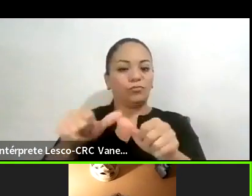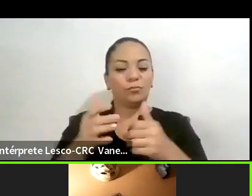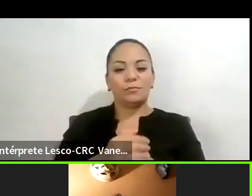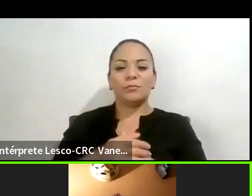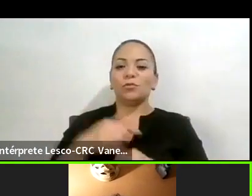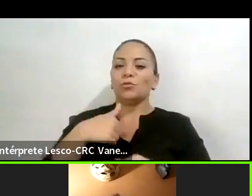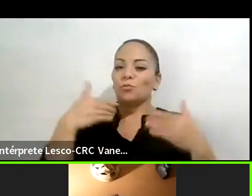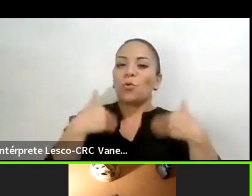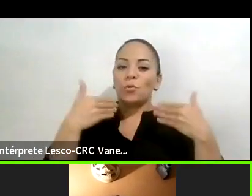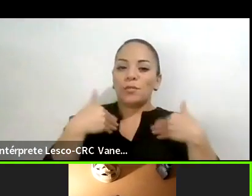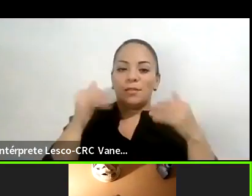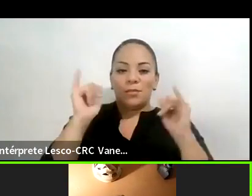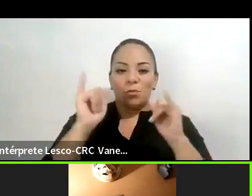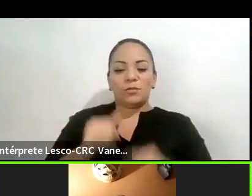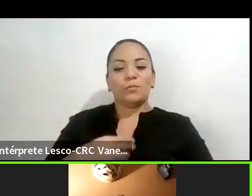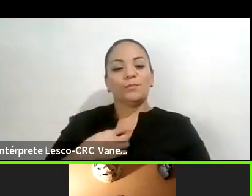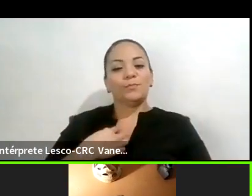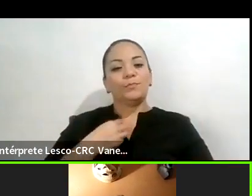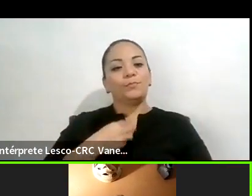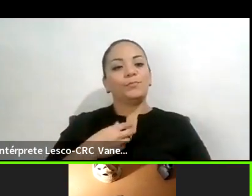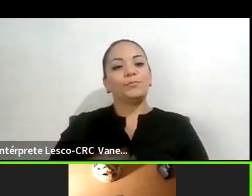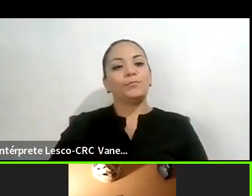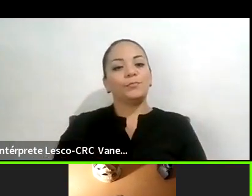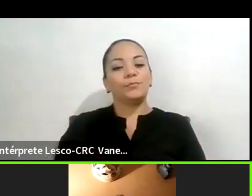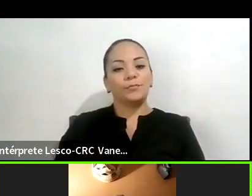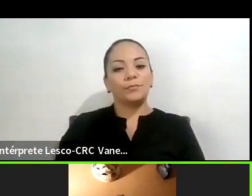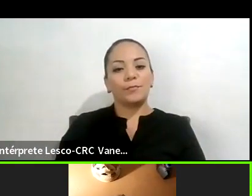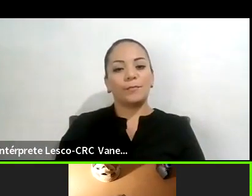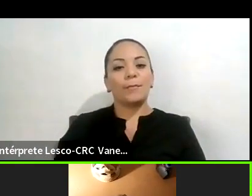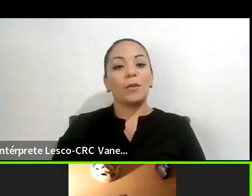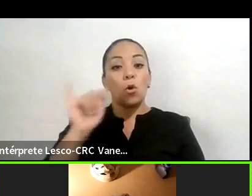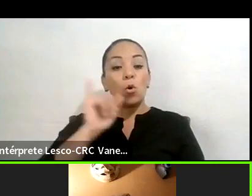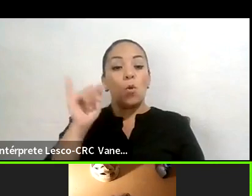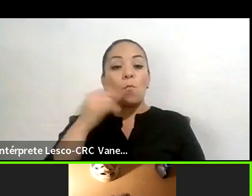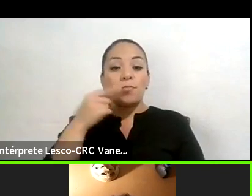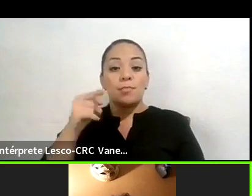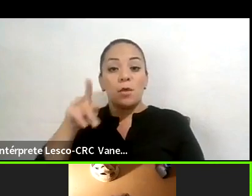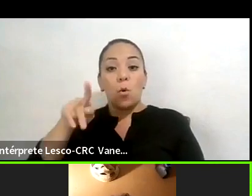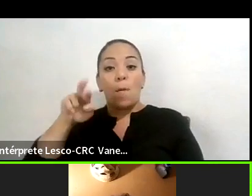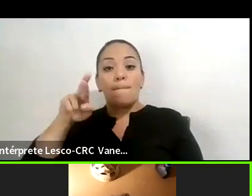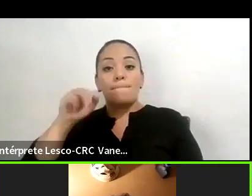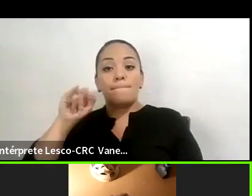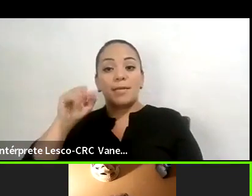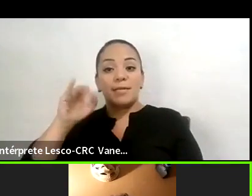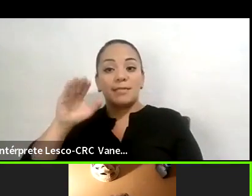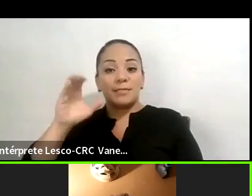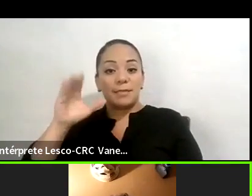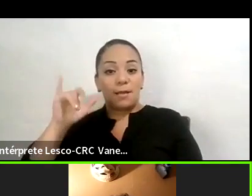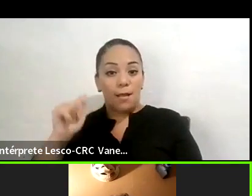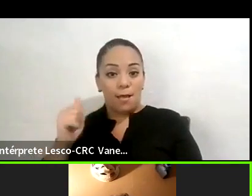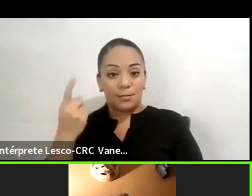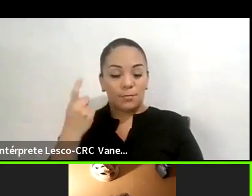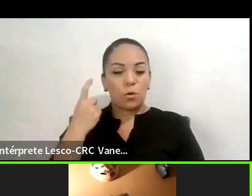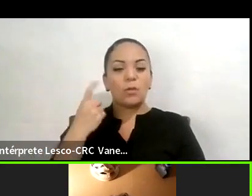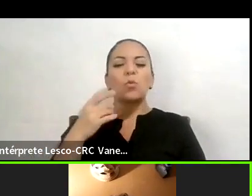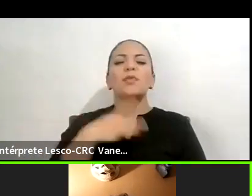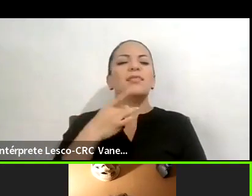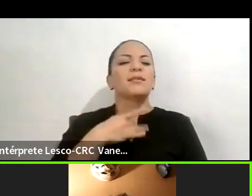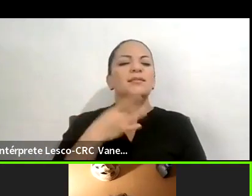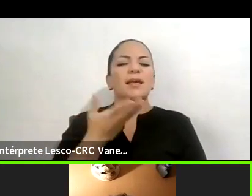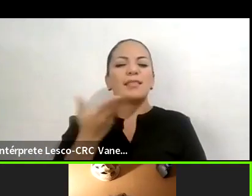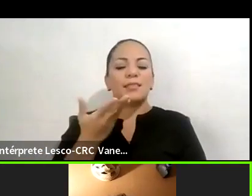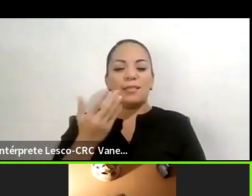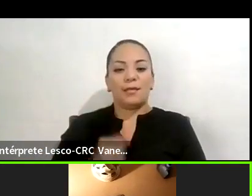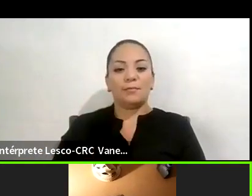por eso también. Como mencionaba Priscila ahora anteriormente, lo interesante aquí también